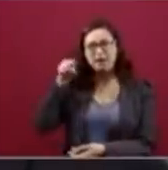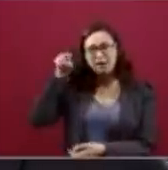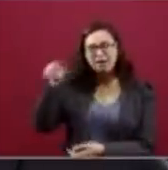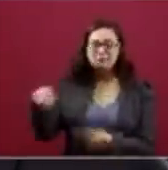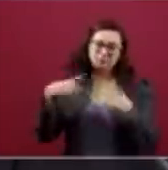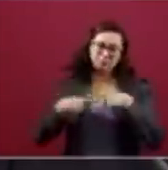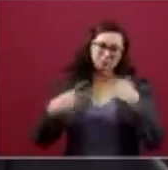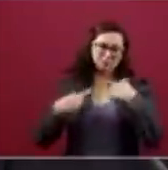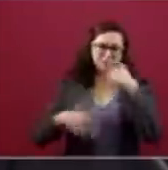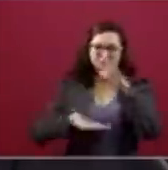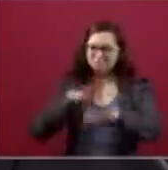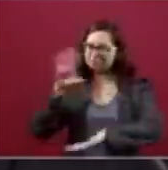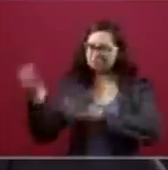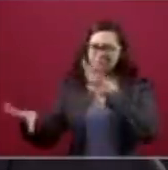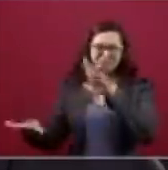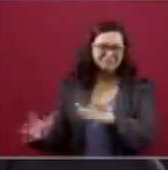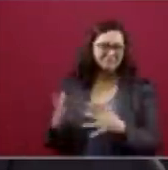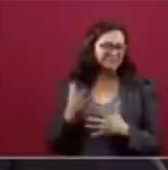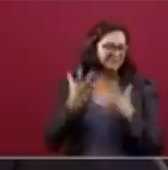Y